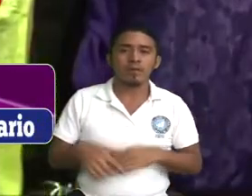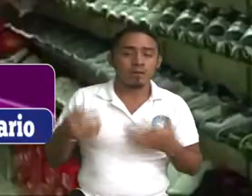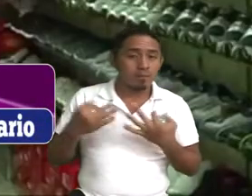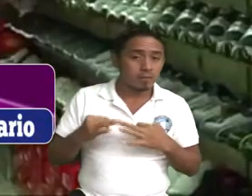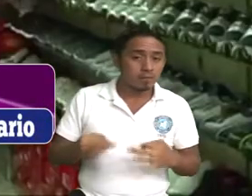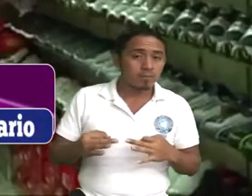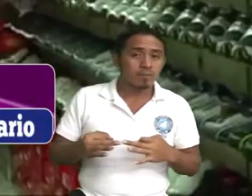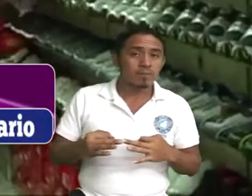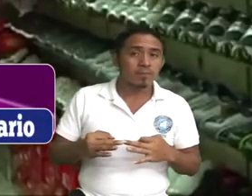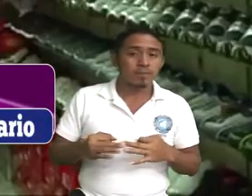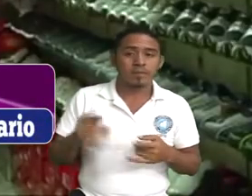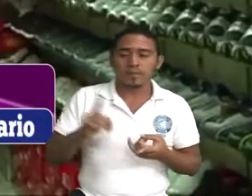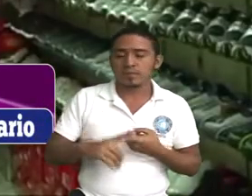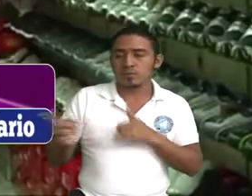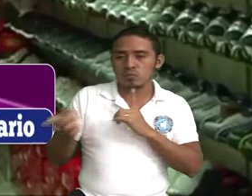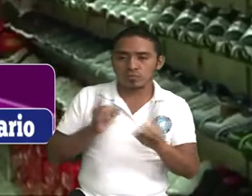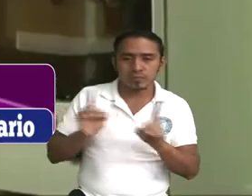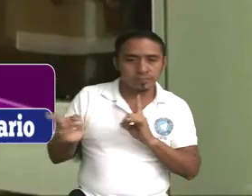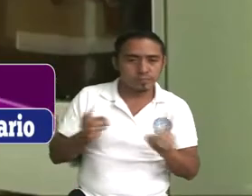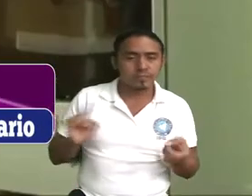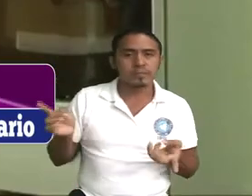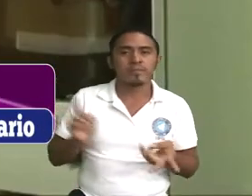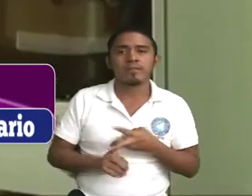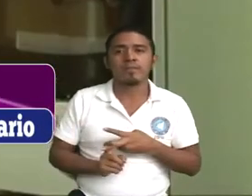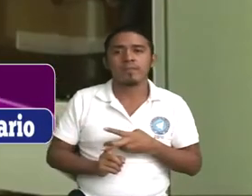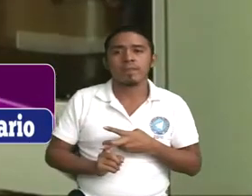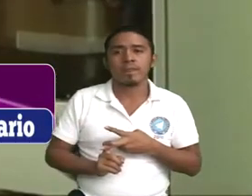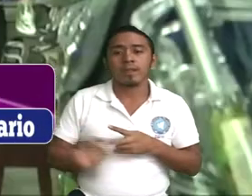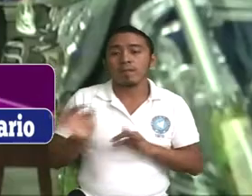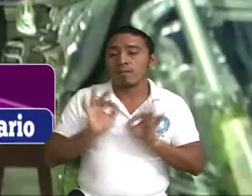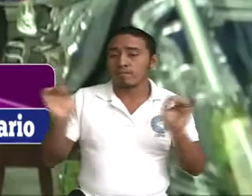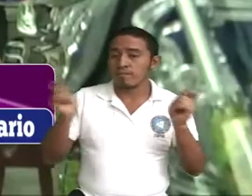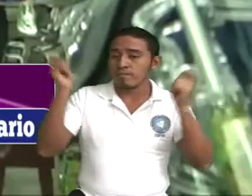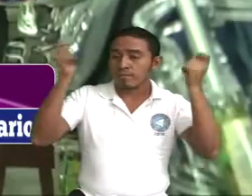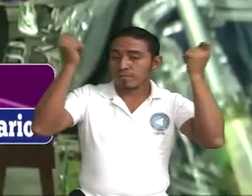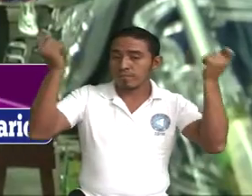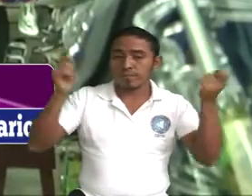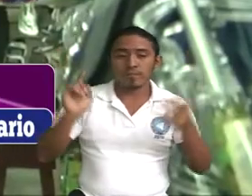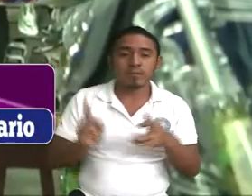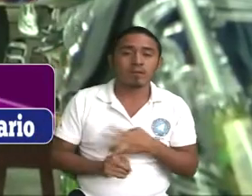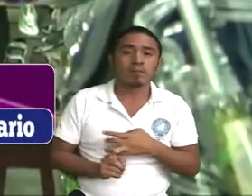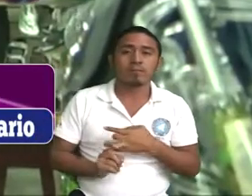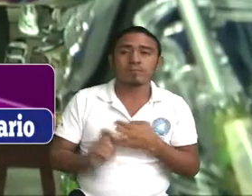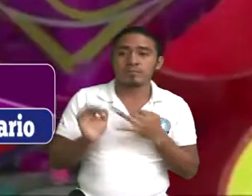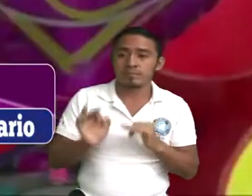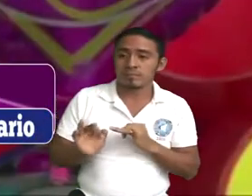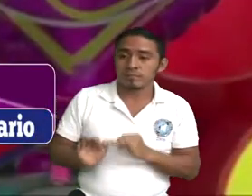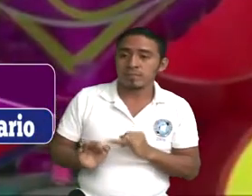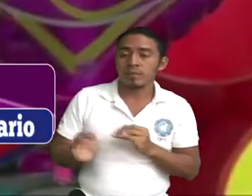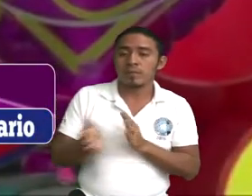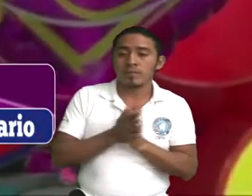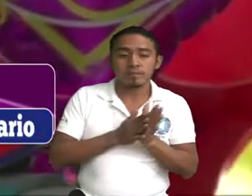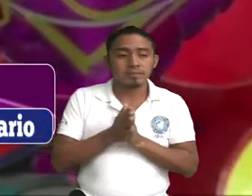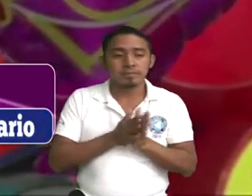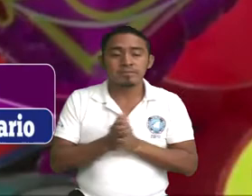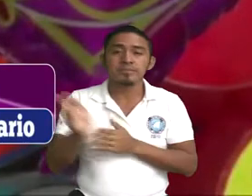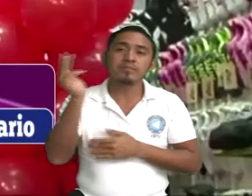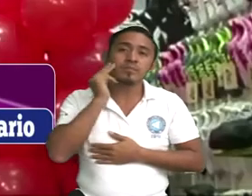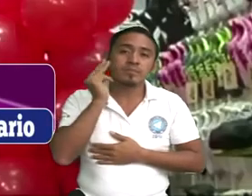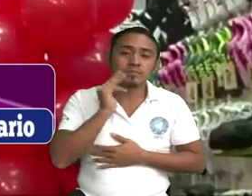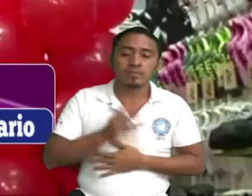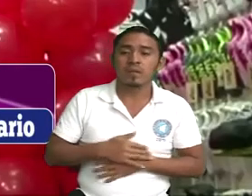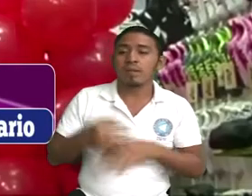desarrollado concursos, hemos desarrollado festivales para agasajar a las madres trabajadoras, a las